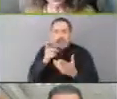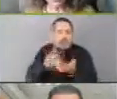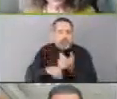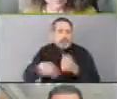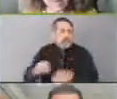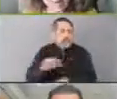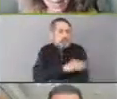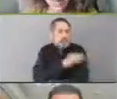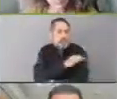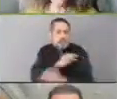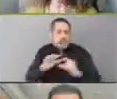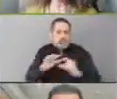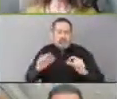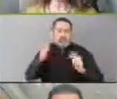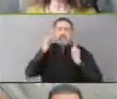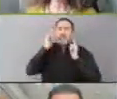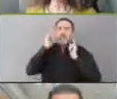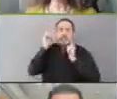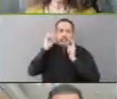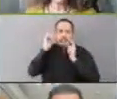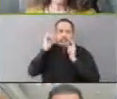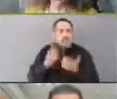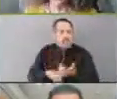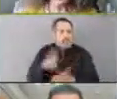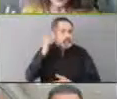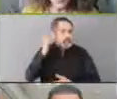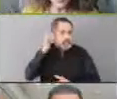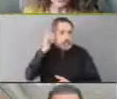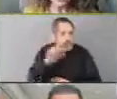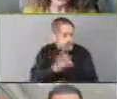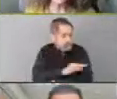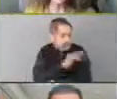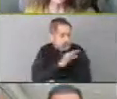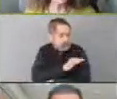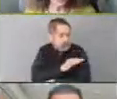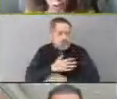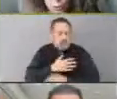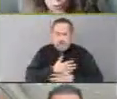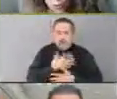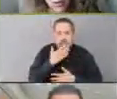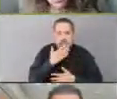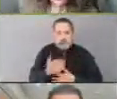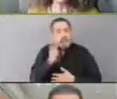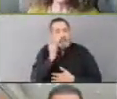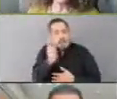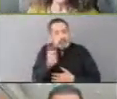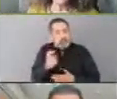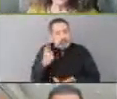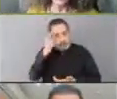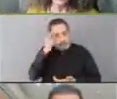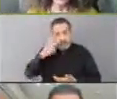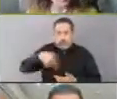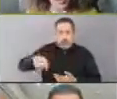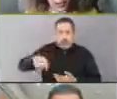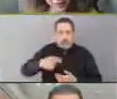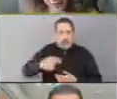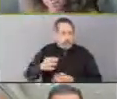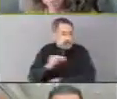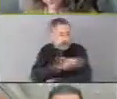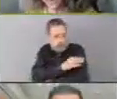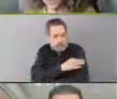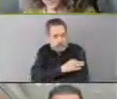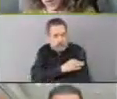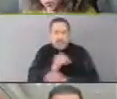la vacunación es una esperanza. Es una esperanza, pues puede ser la diferencia incluso entre la vida y la